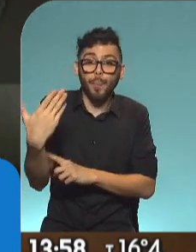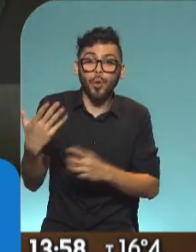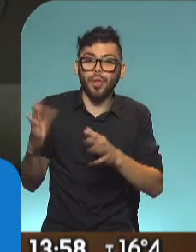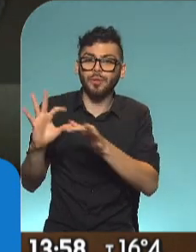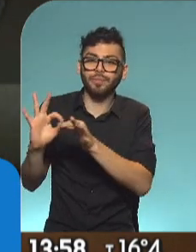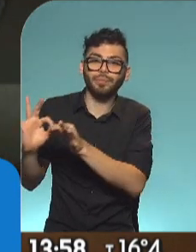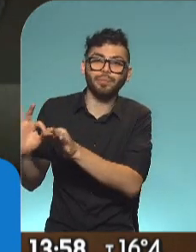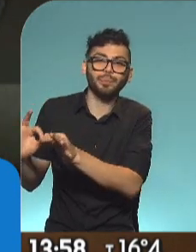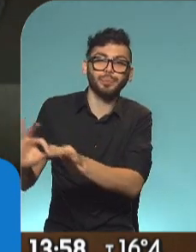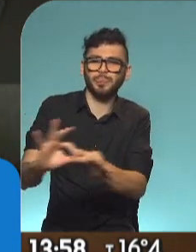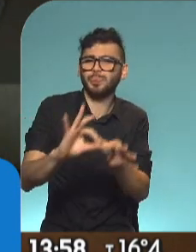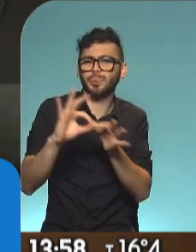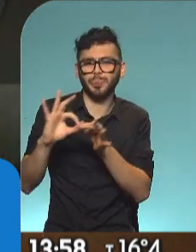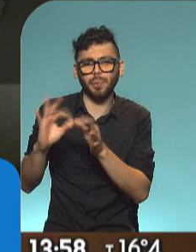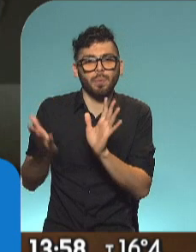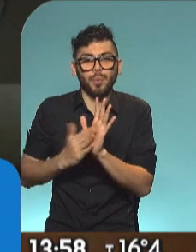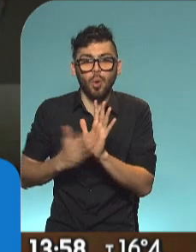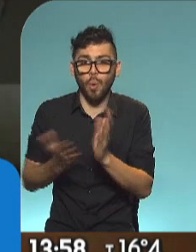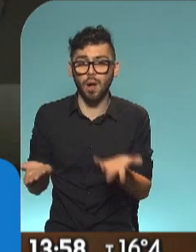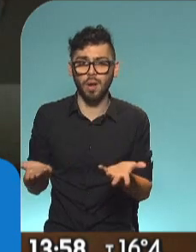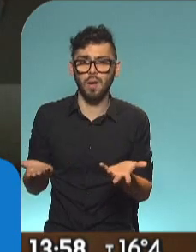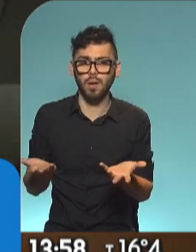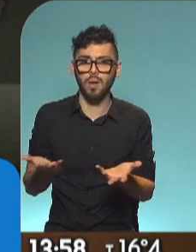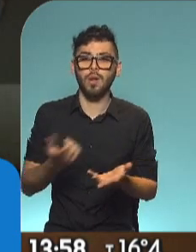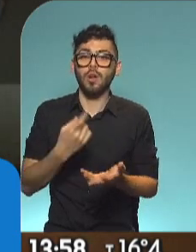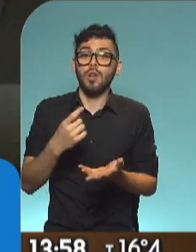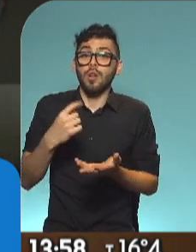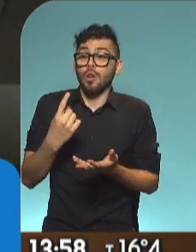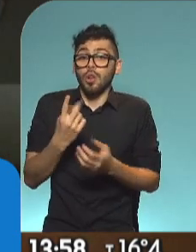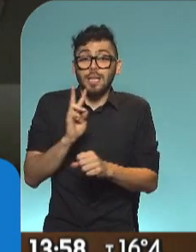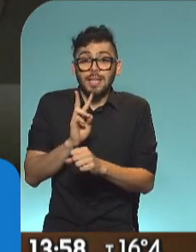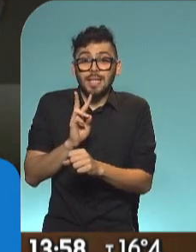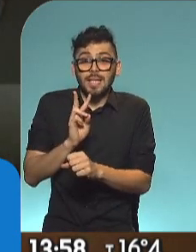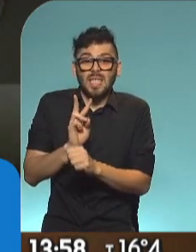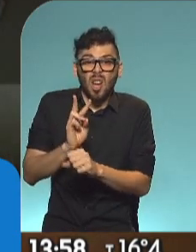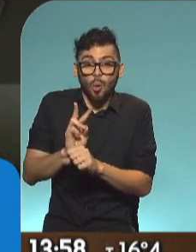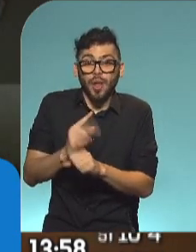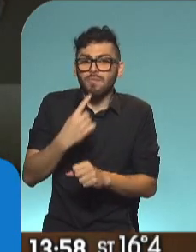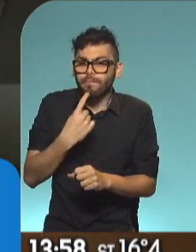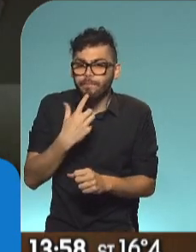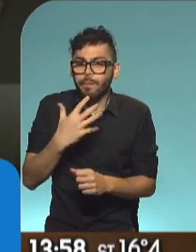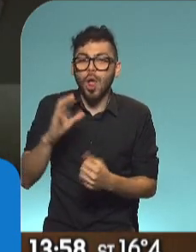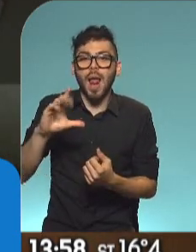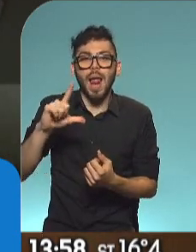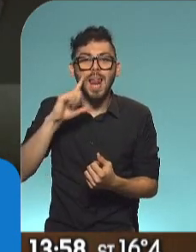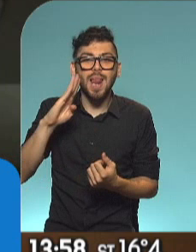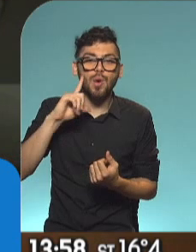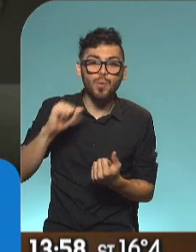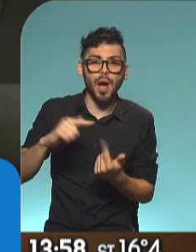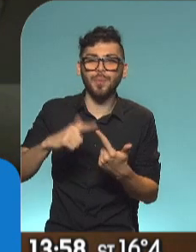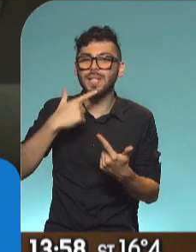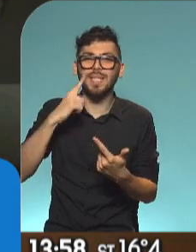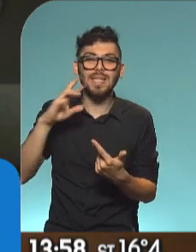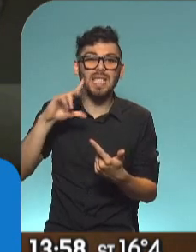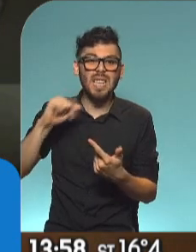sich einig werden. Gerade auch bei schwierigsten Sicherheitsfragen, die sich zum Beispiel mit Blick auf die Lage in Libyen und die Tragödie in Syrien